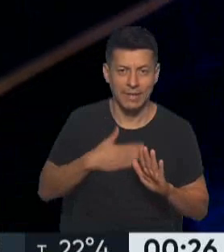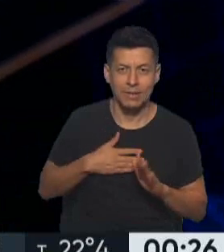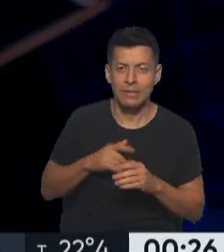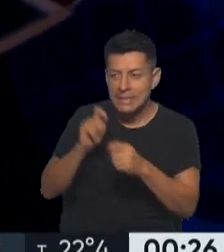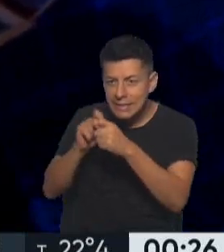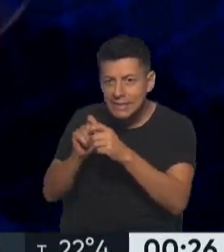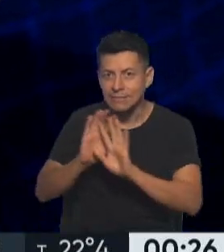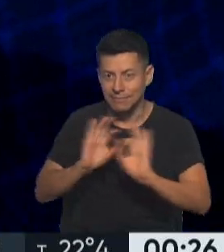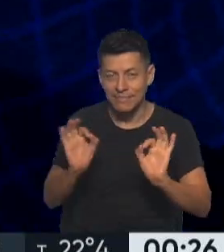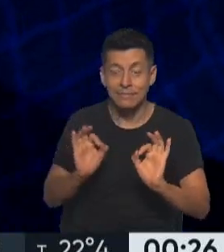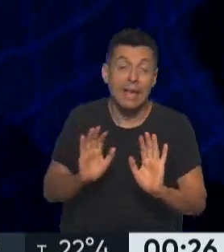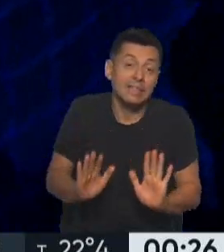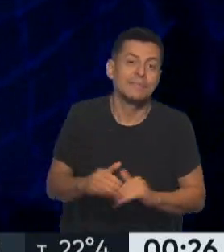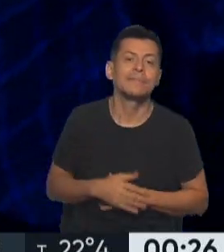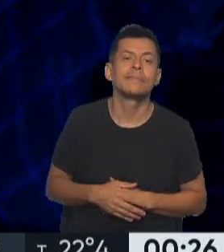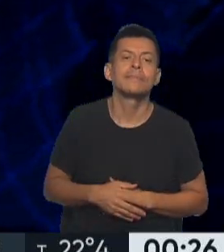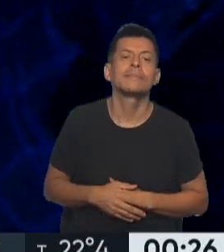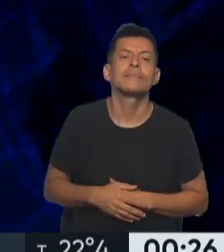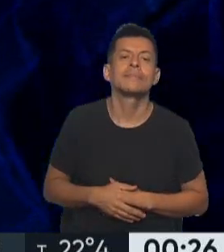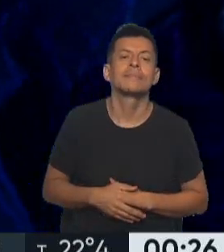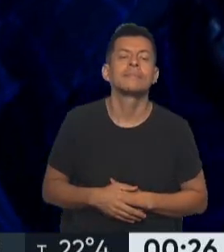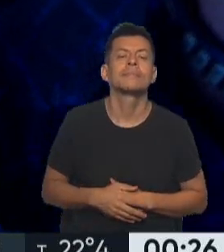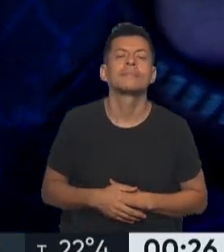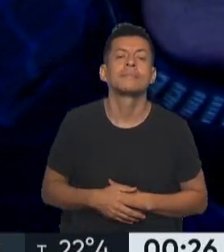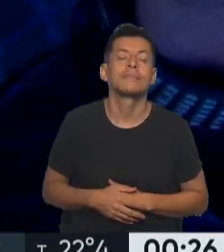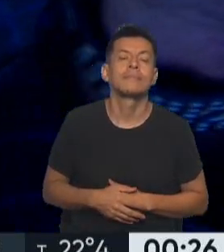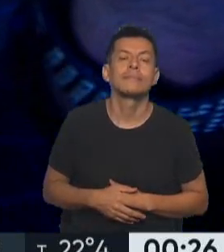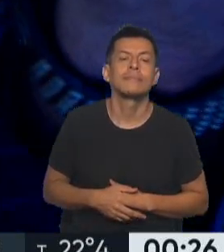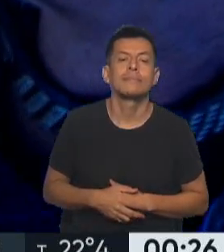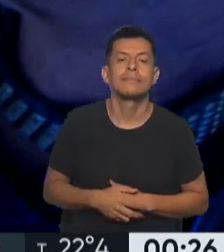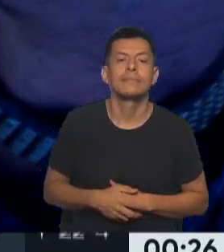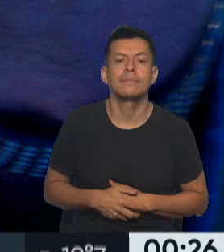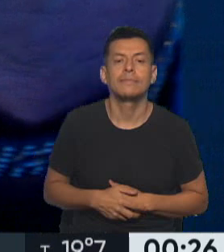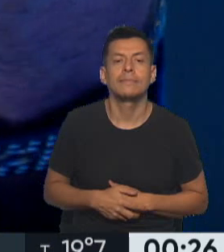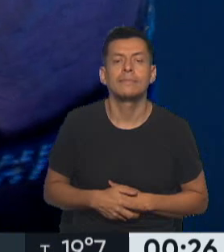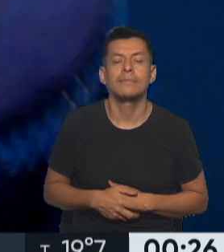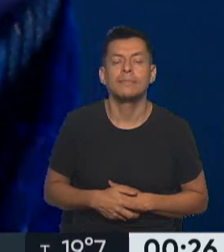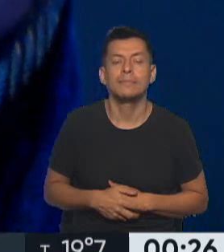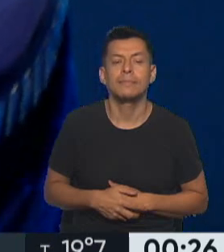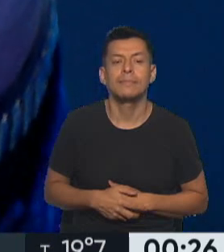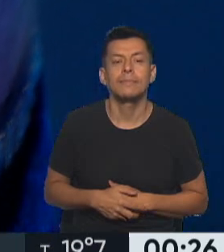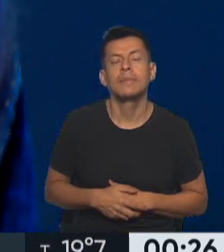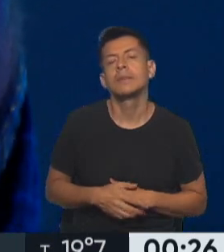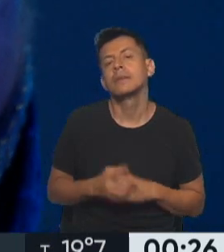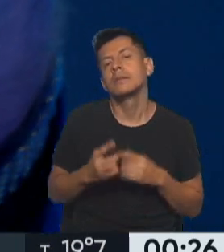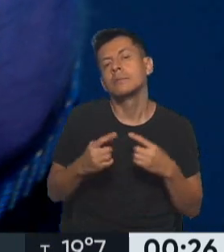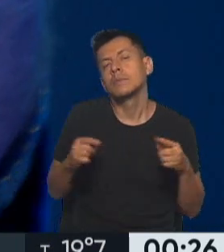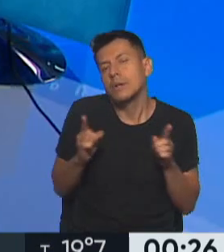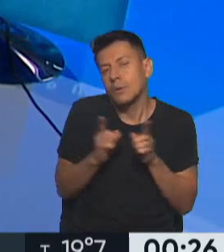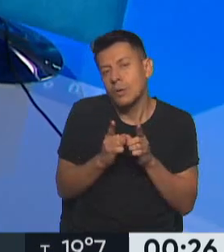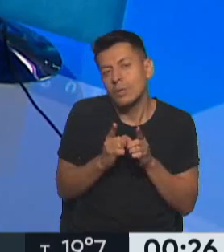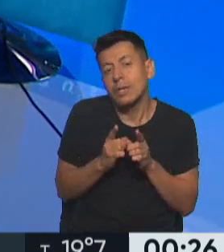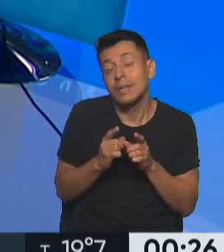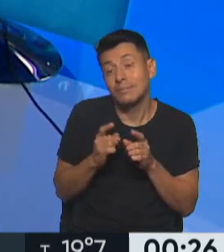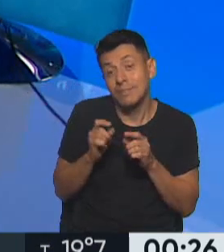Estas cosas son... Ahí está bien. La vida misma del músico. contar. Este es un pedacito de, justamente de cuando salga.